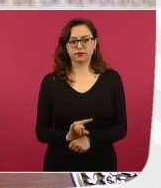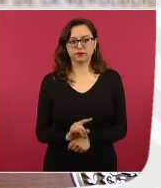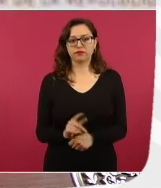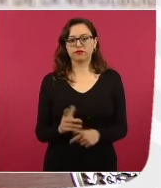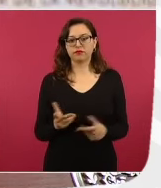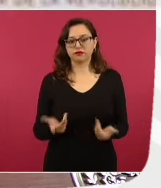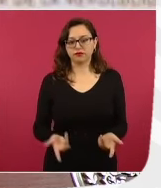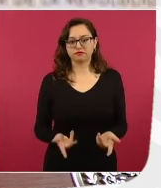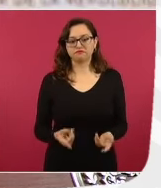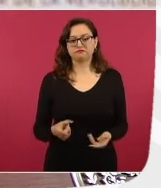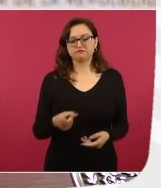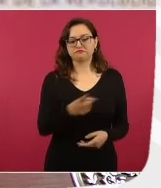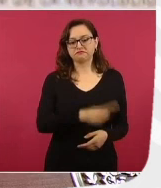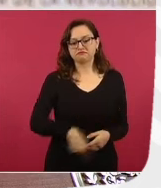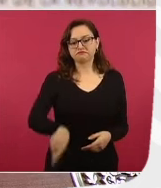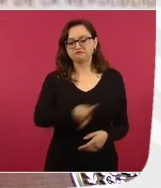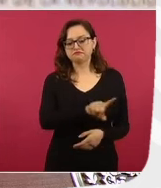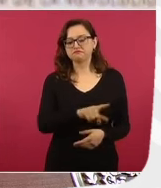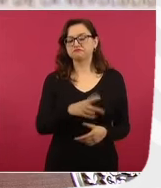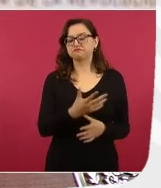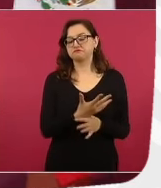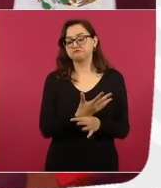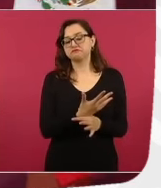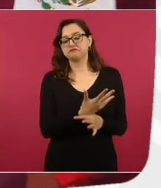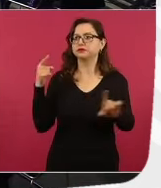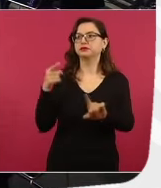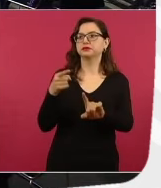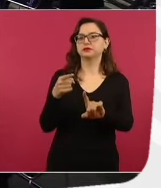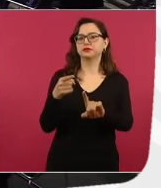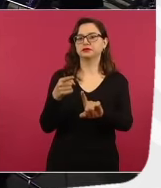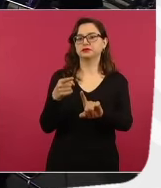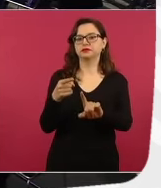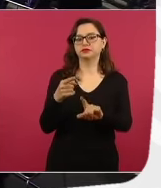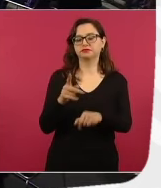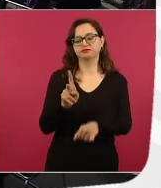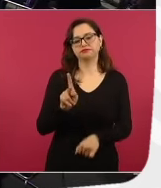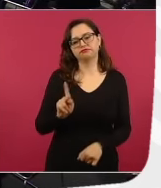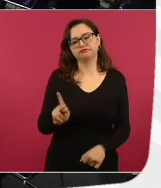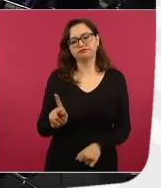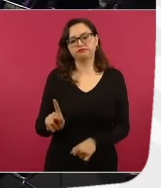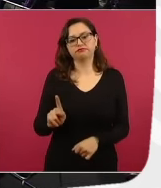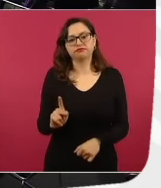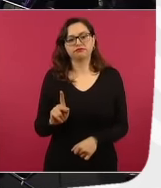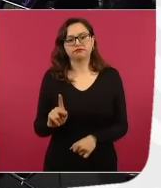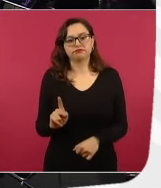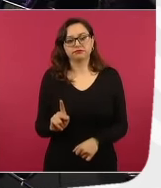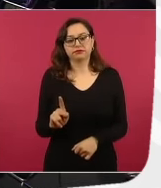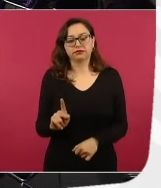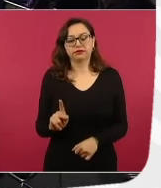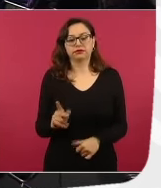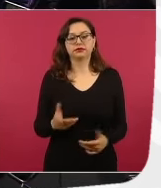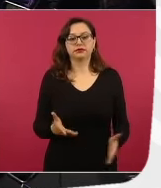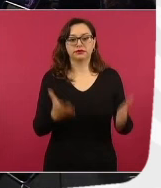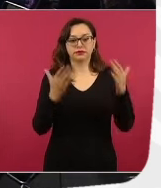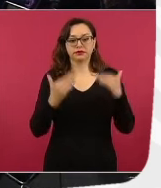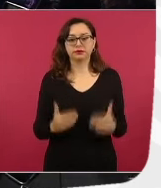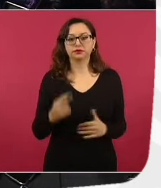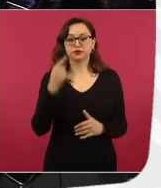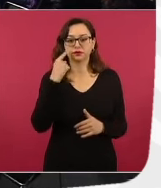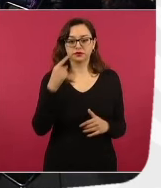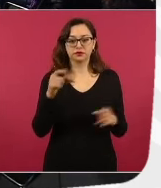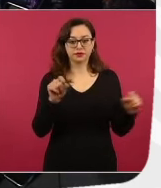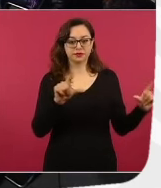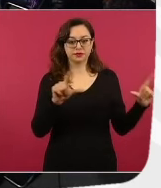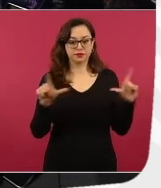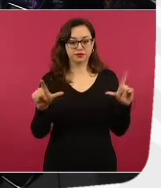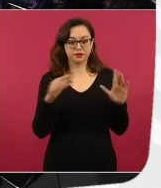progresista independiente objetiva miren esto es una